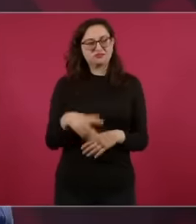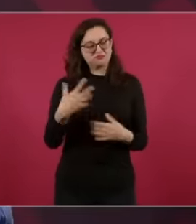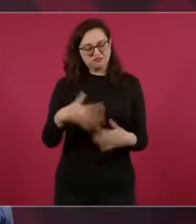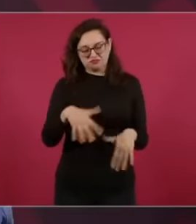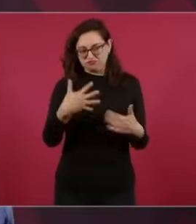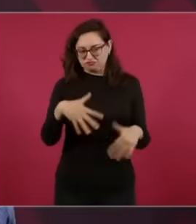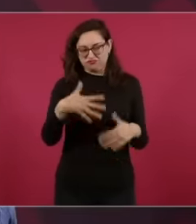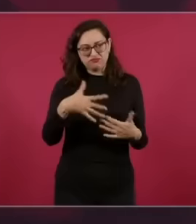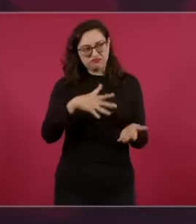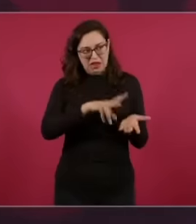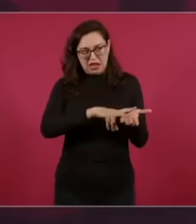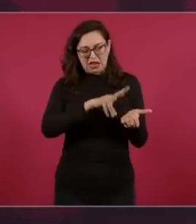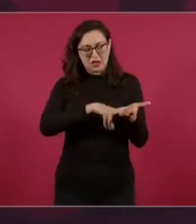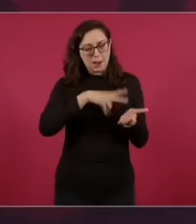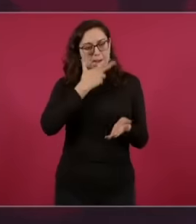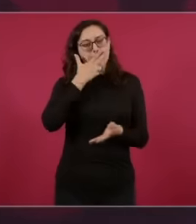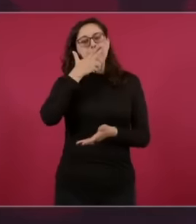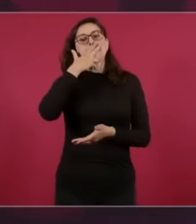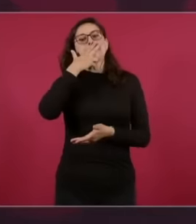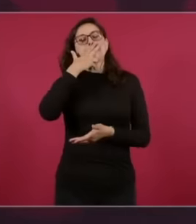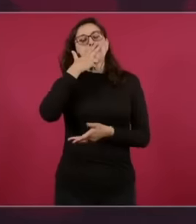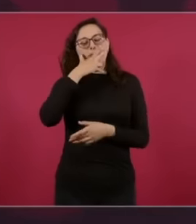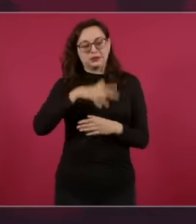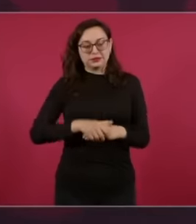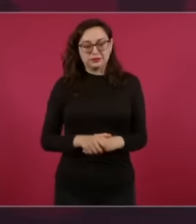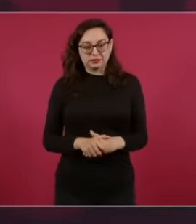merecido. A ver si